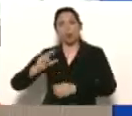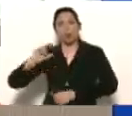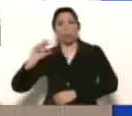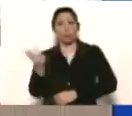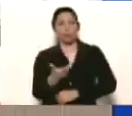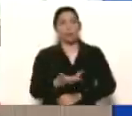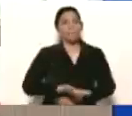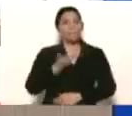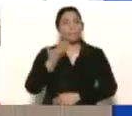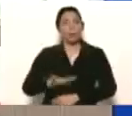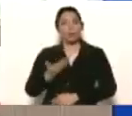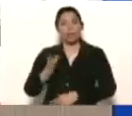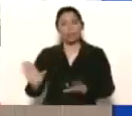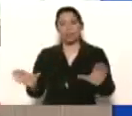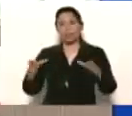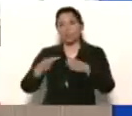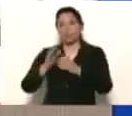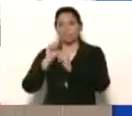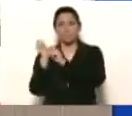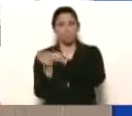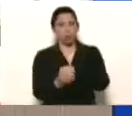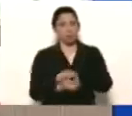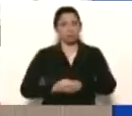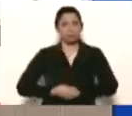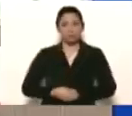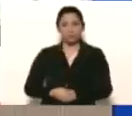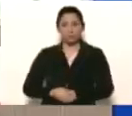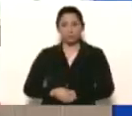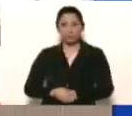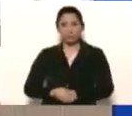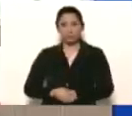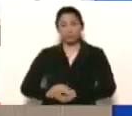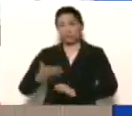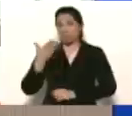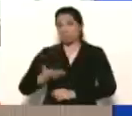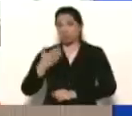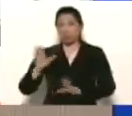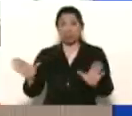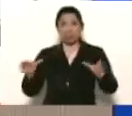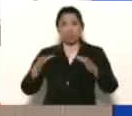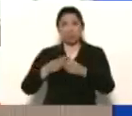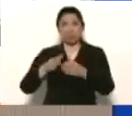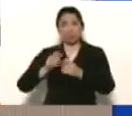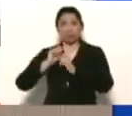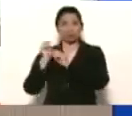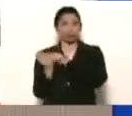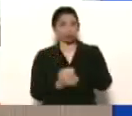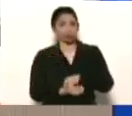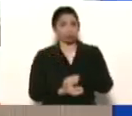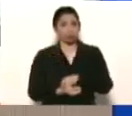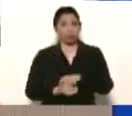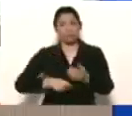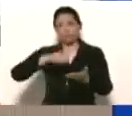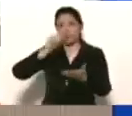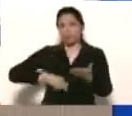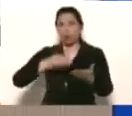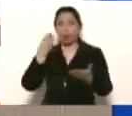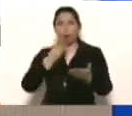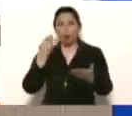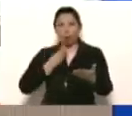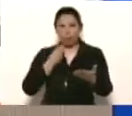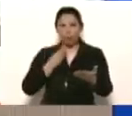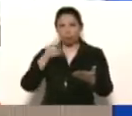un importante equipo de grandes ligas un importante equipo de grandes ligas afirmó a este muchacho porque